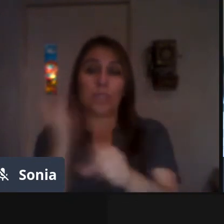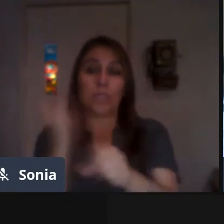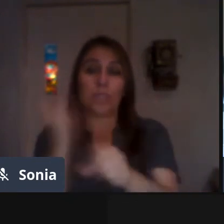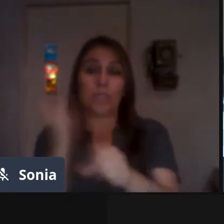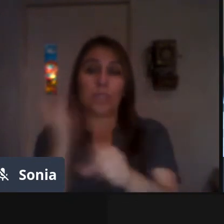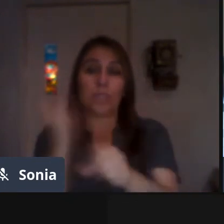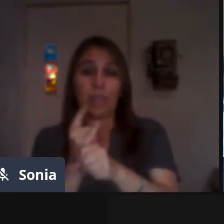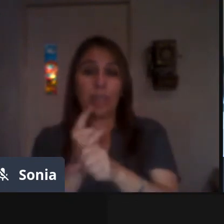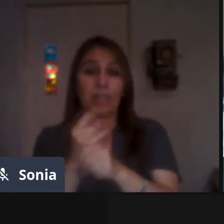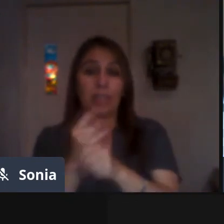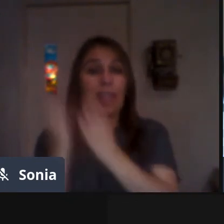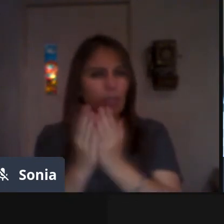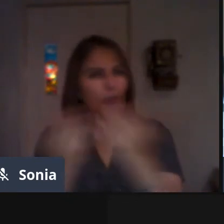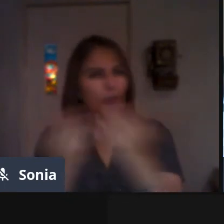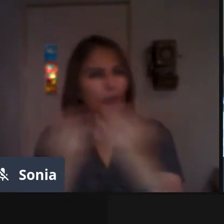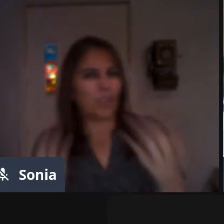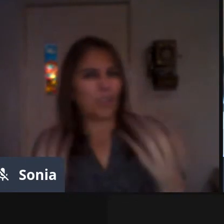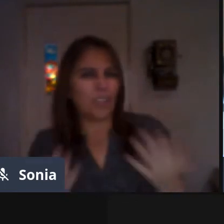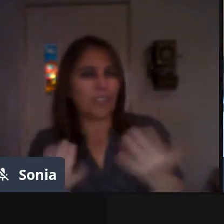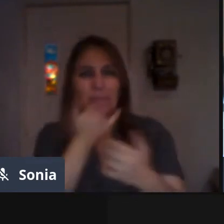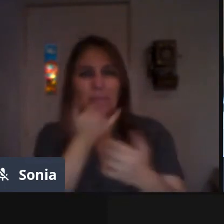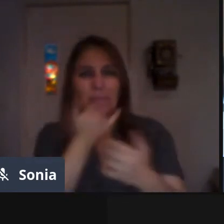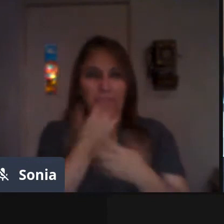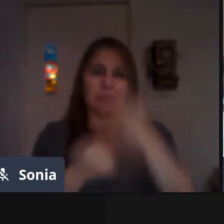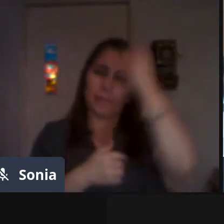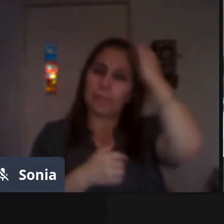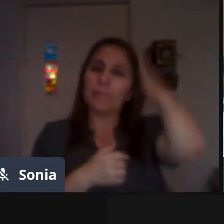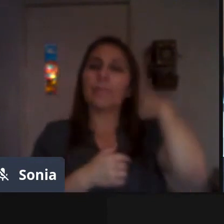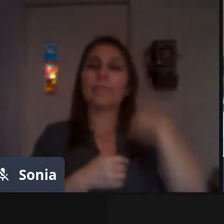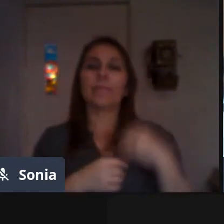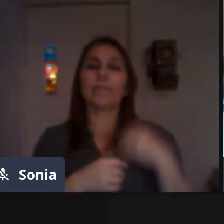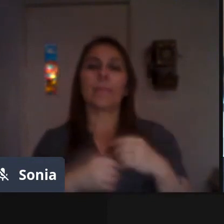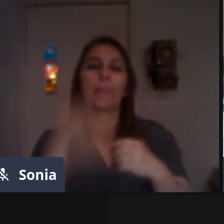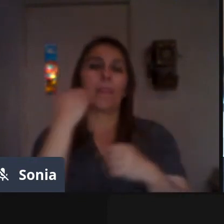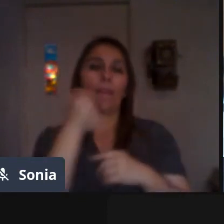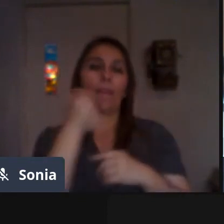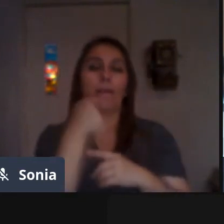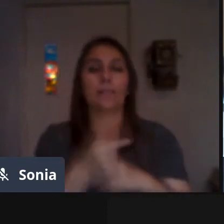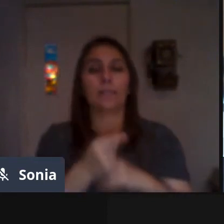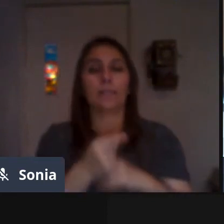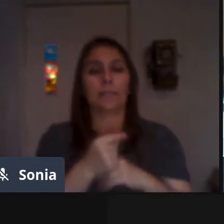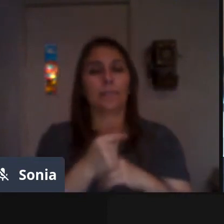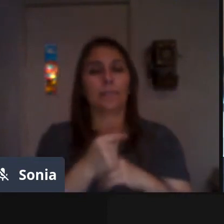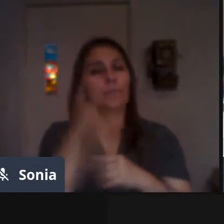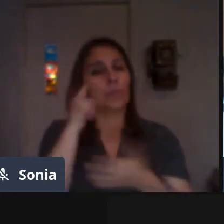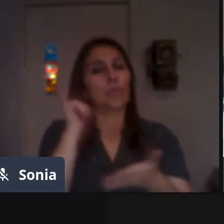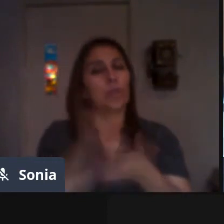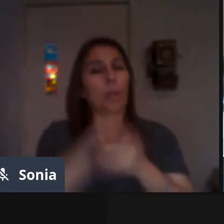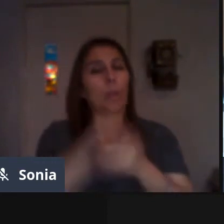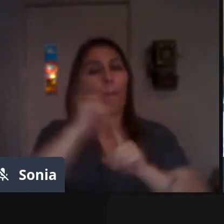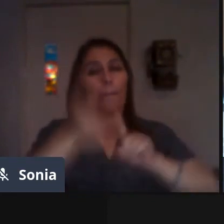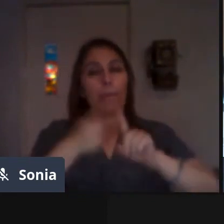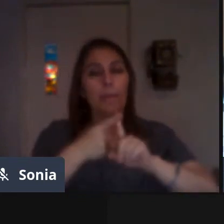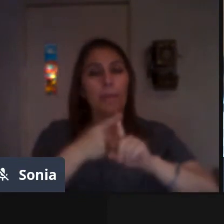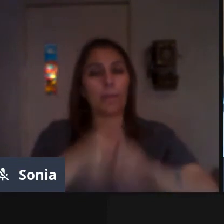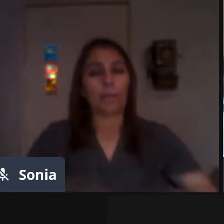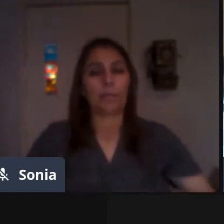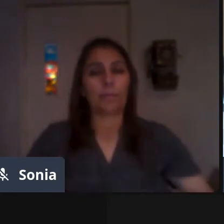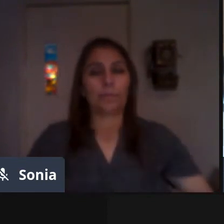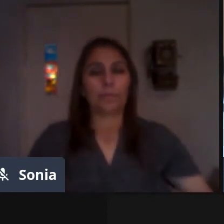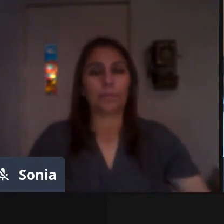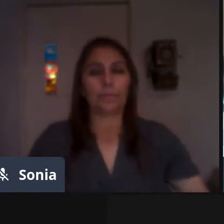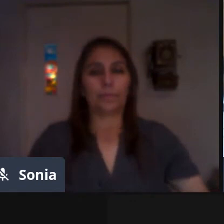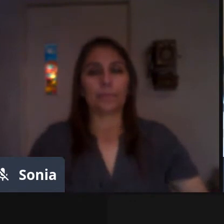creo que primero uno lo que se preguntaría haría la pregunta por el dado de que lo que nos ofrece la